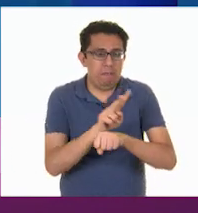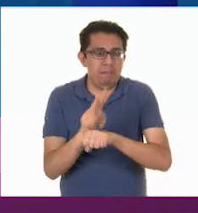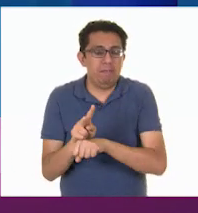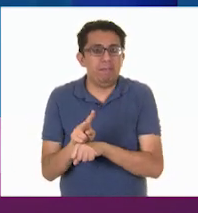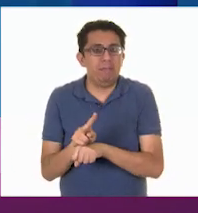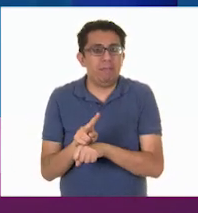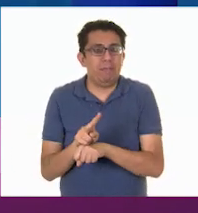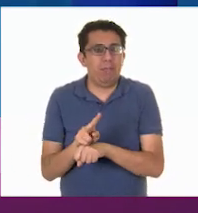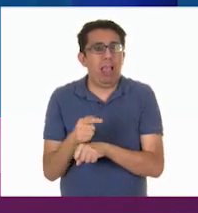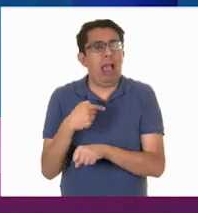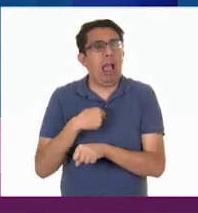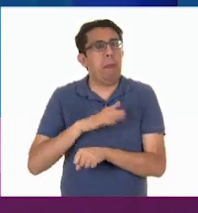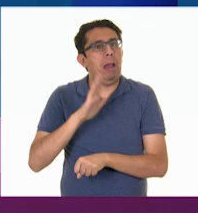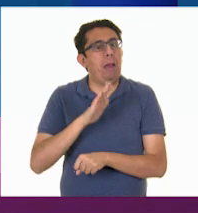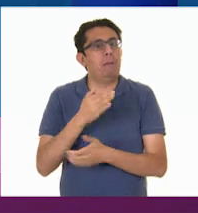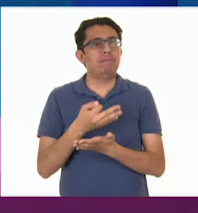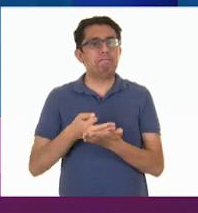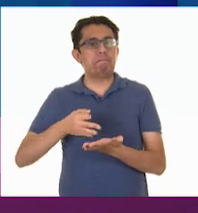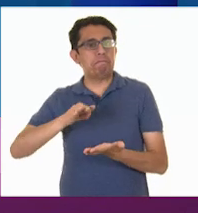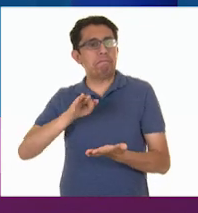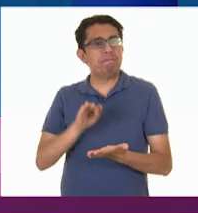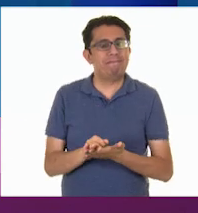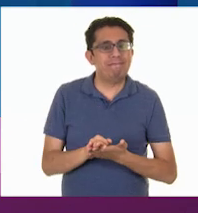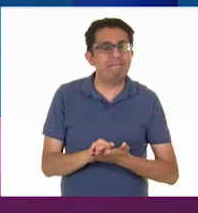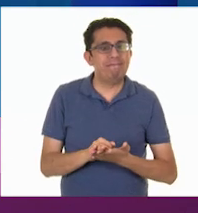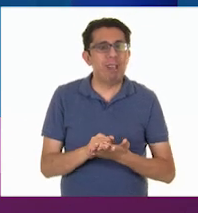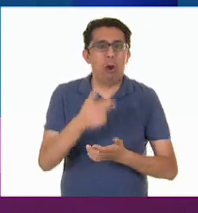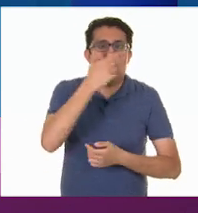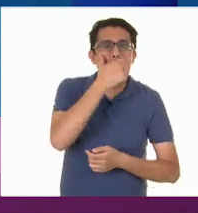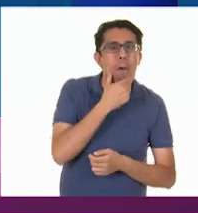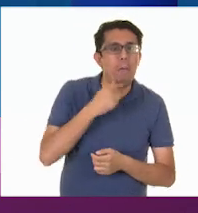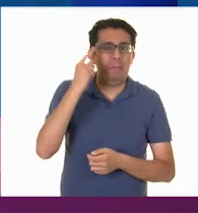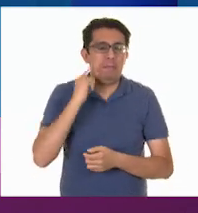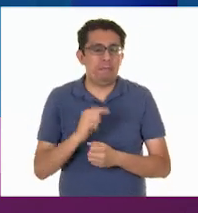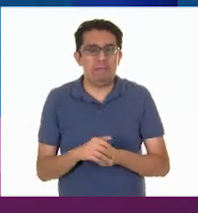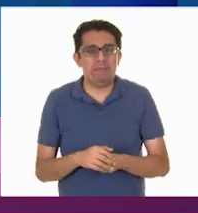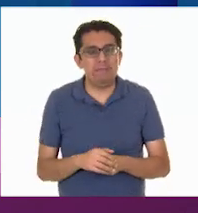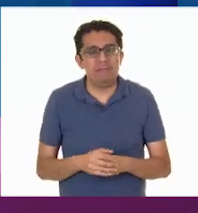como superhéroes. ¡Y las superheroínas!